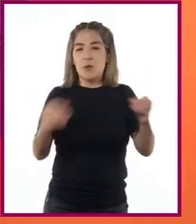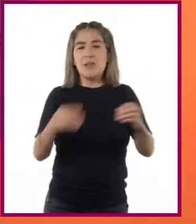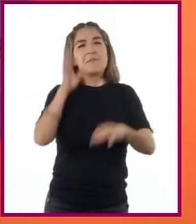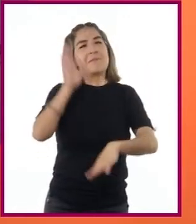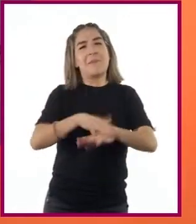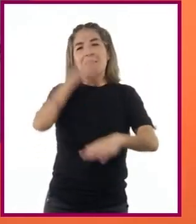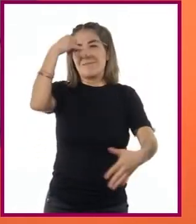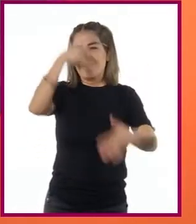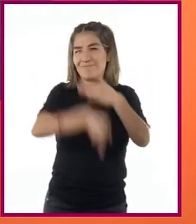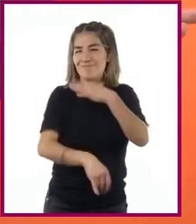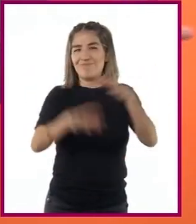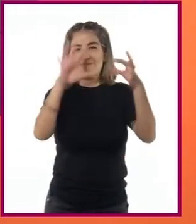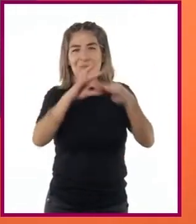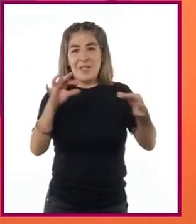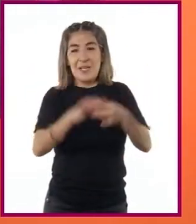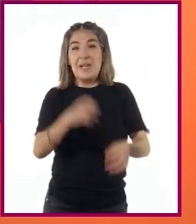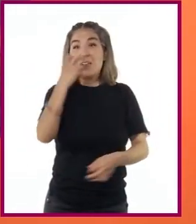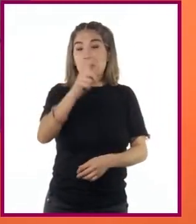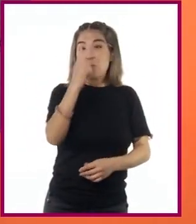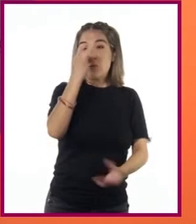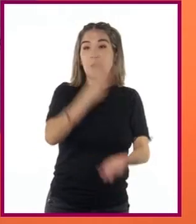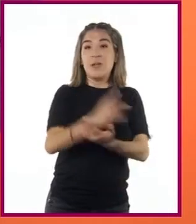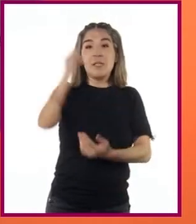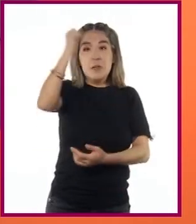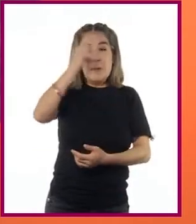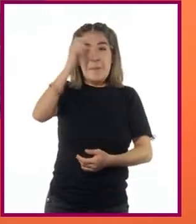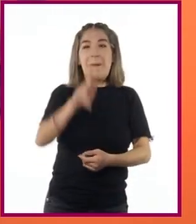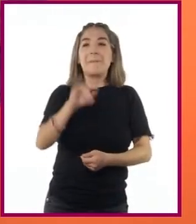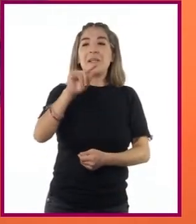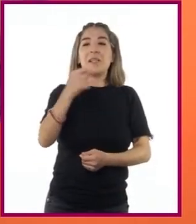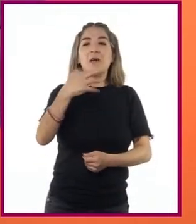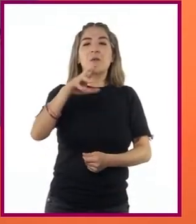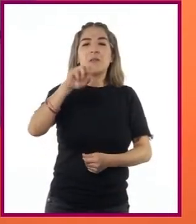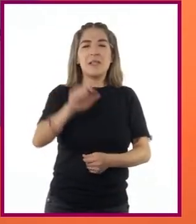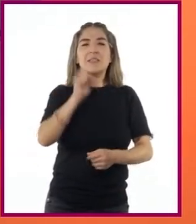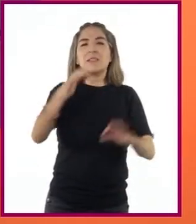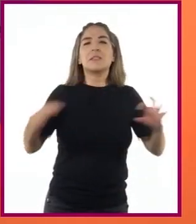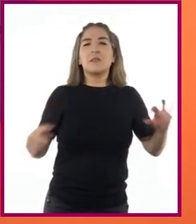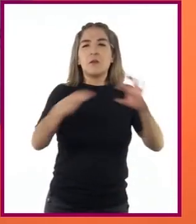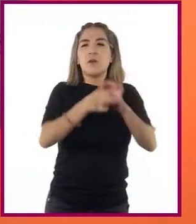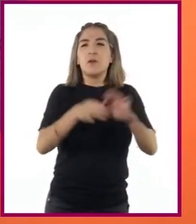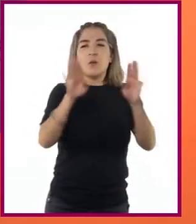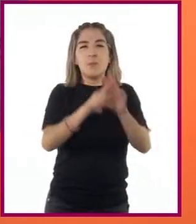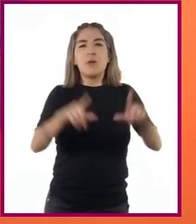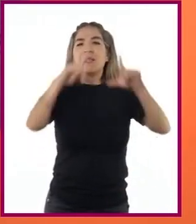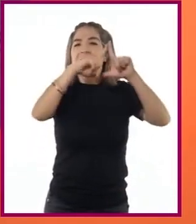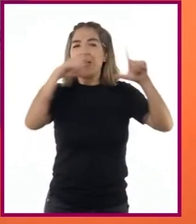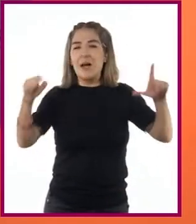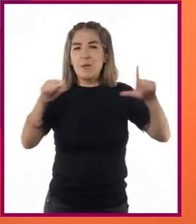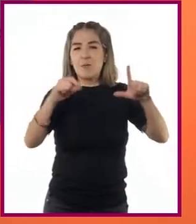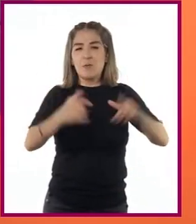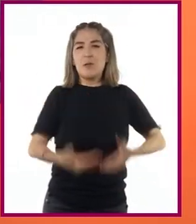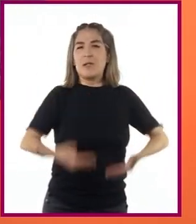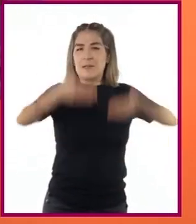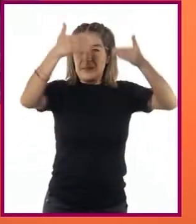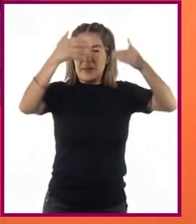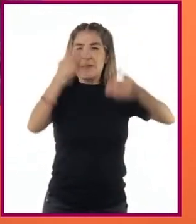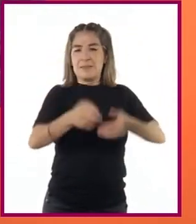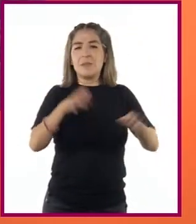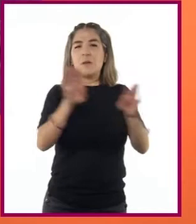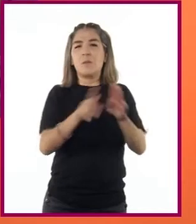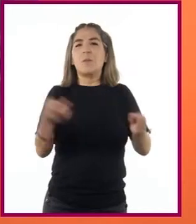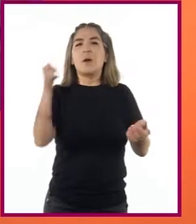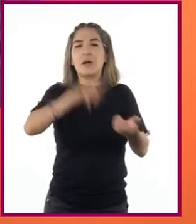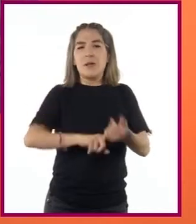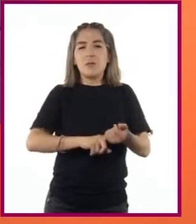amplio. No solo con el teorema de Pitágoras, que relaciona los lados de un triángulo rectángulo. También es